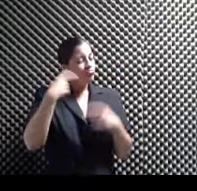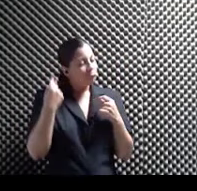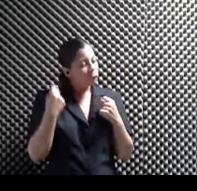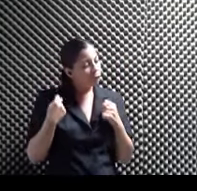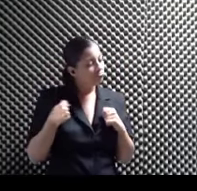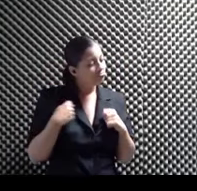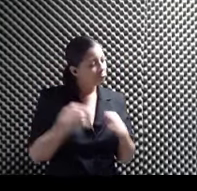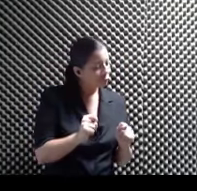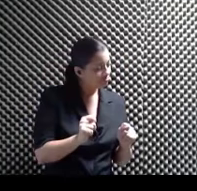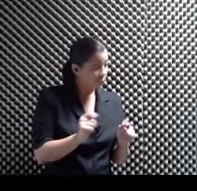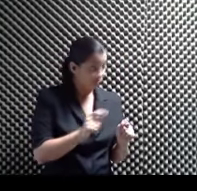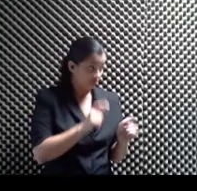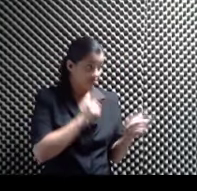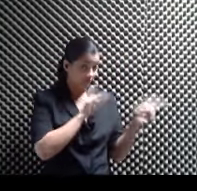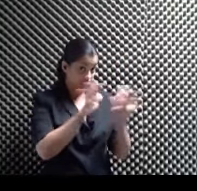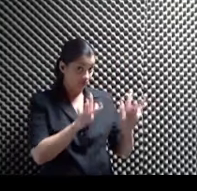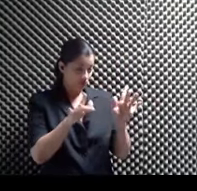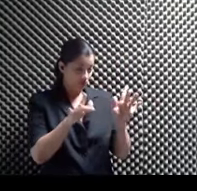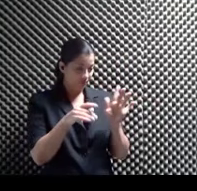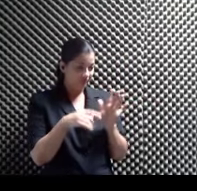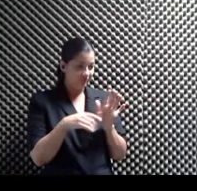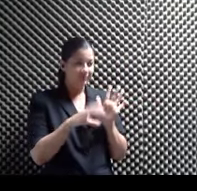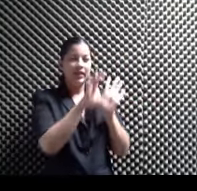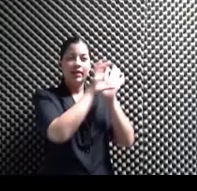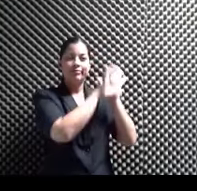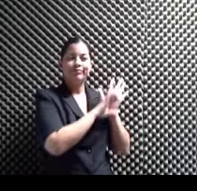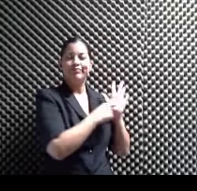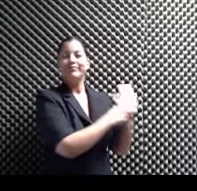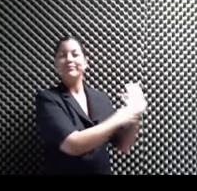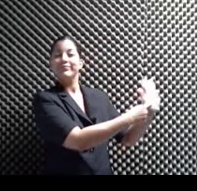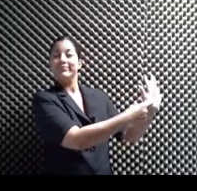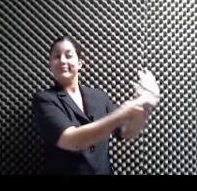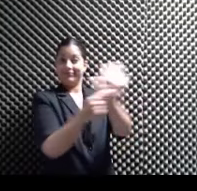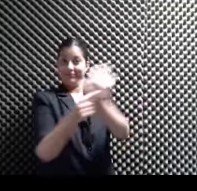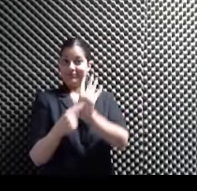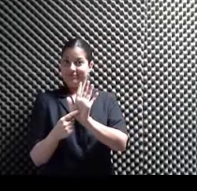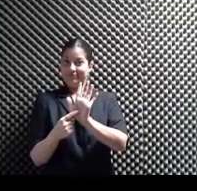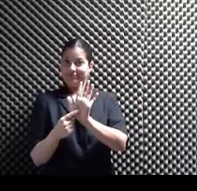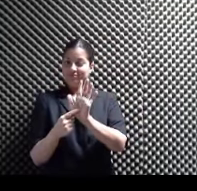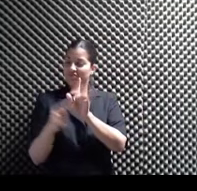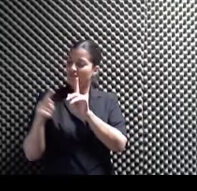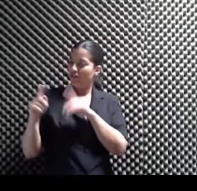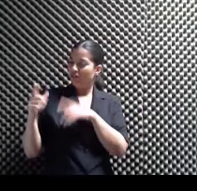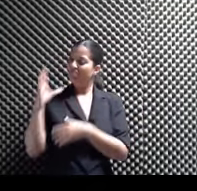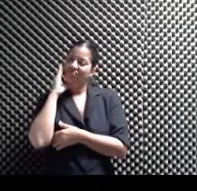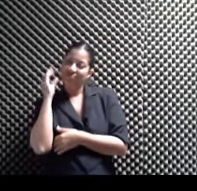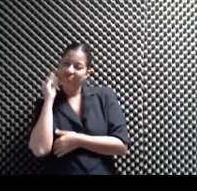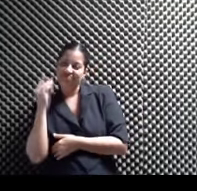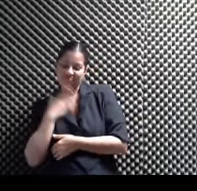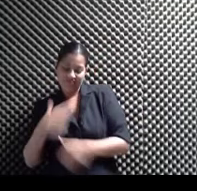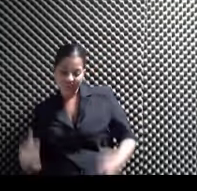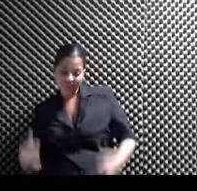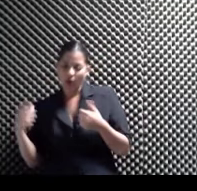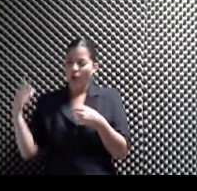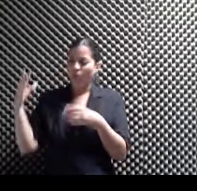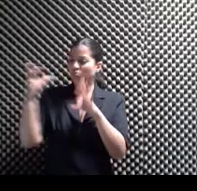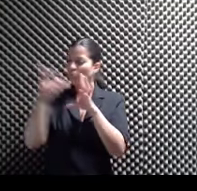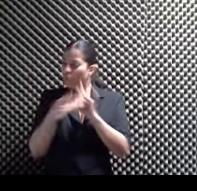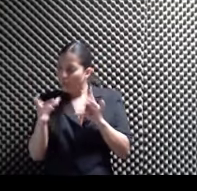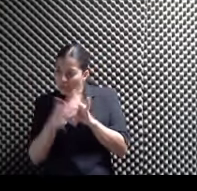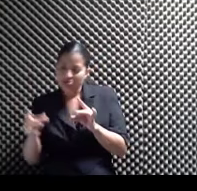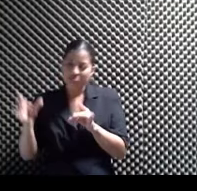Con este disco Proyectar imágenes Y recrear algunas cosas de mi vida Algunos cuentos Los cuentos donde están las fantasías Las